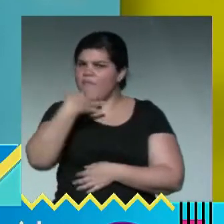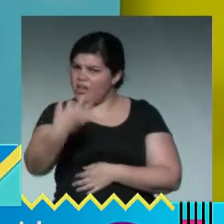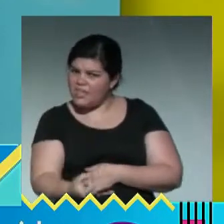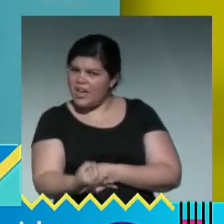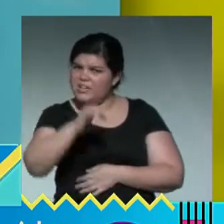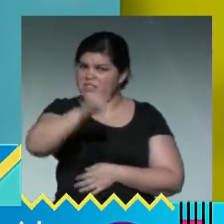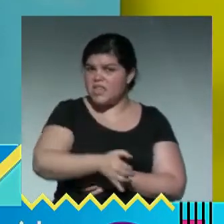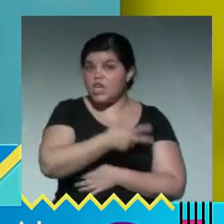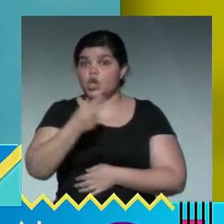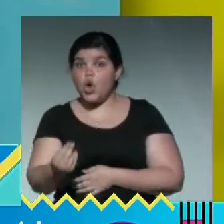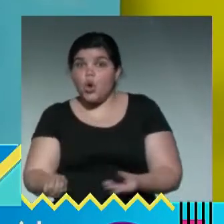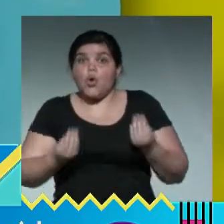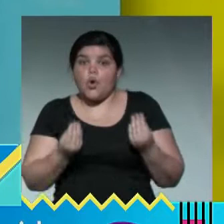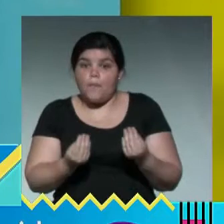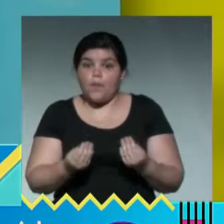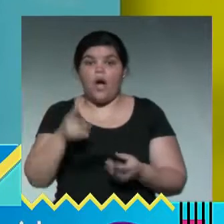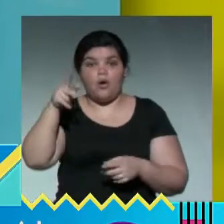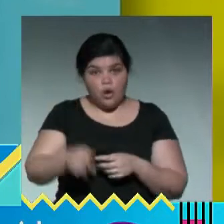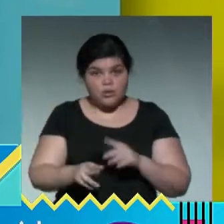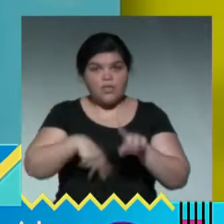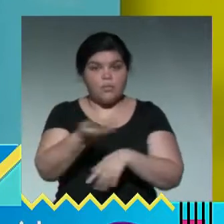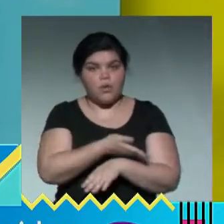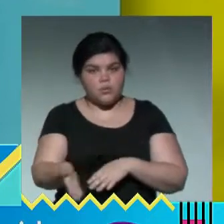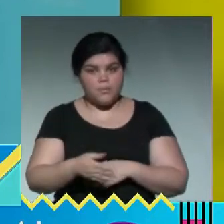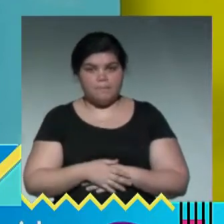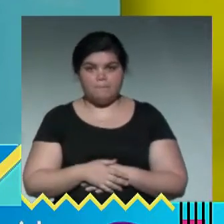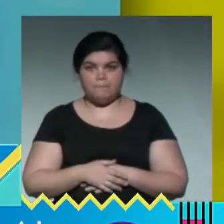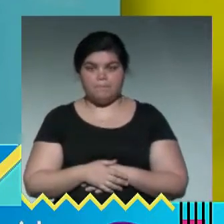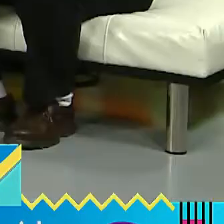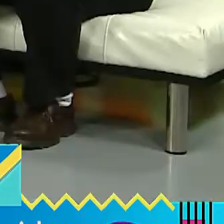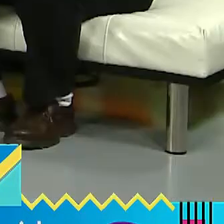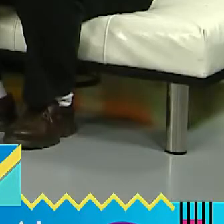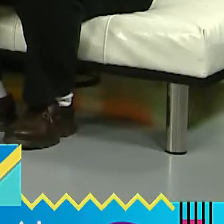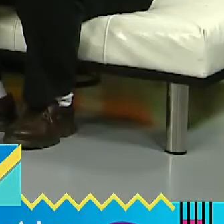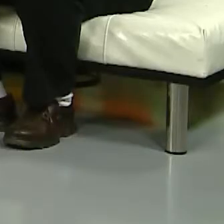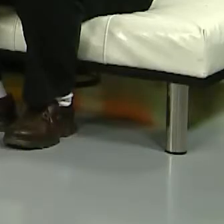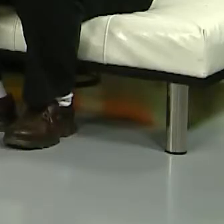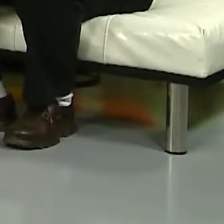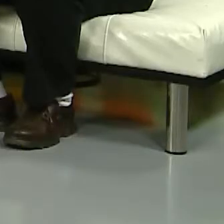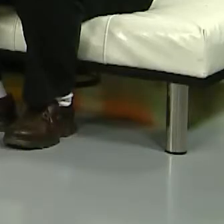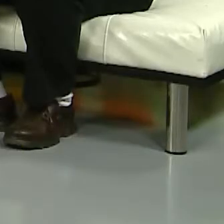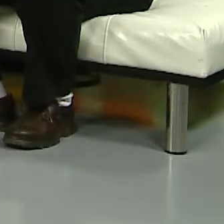tan así o no fueron tan así. Nos vamos a un corte y enseguida continuamos con más distintos parecidos.